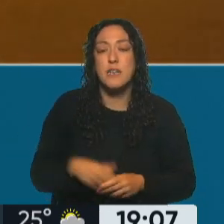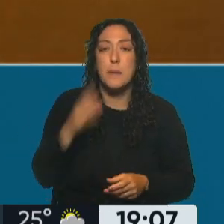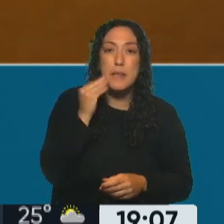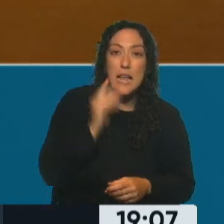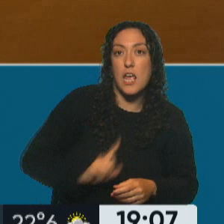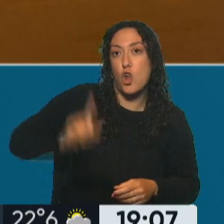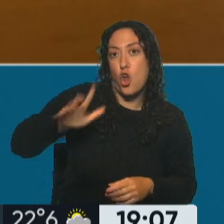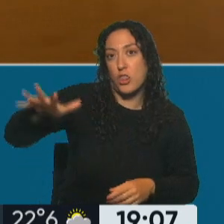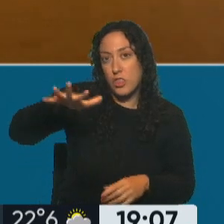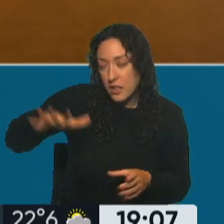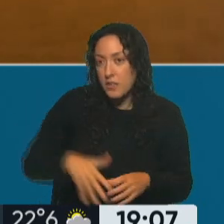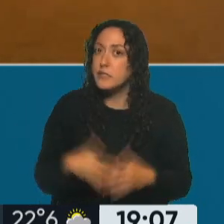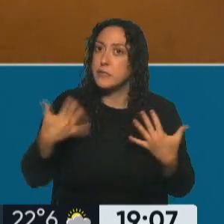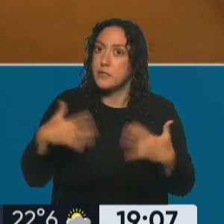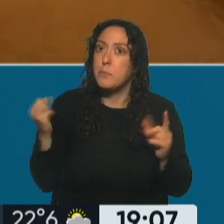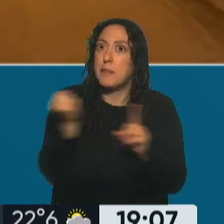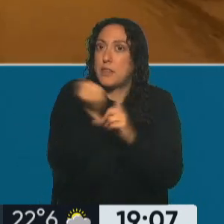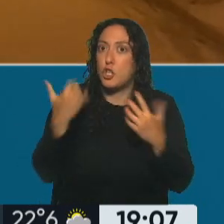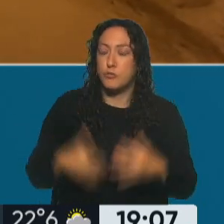impactante realmente